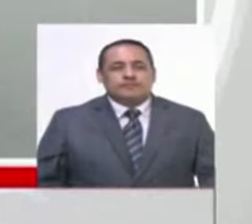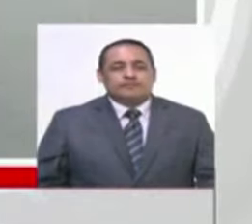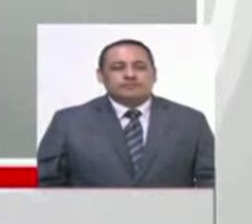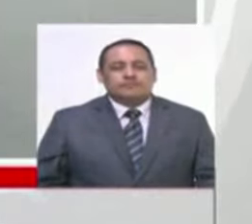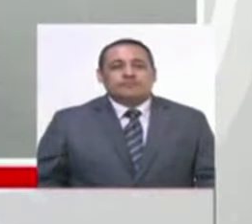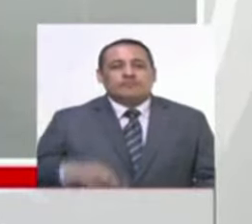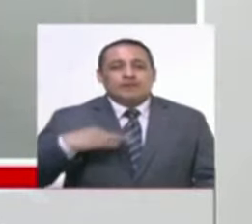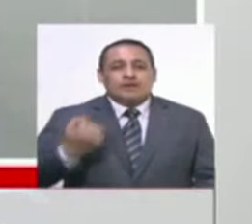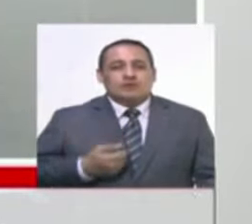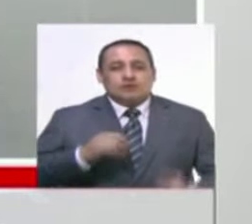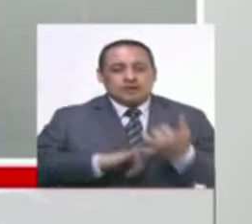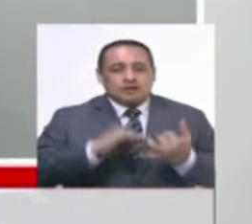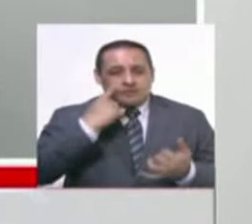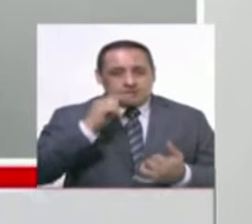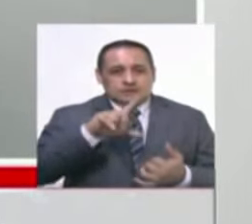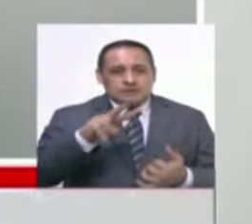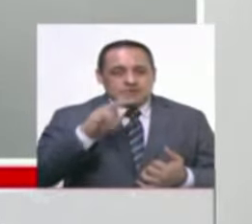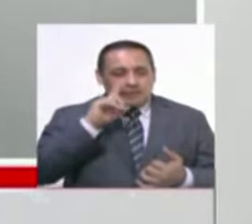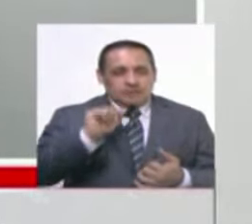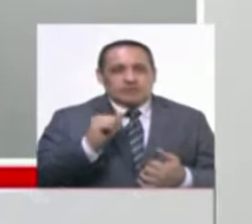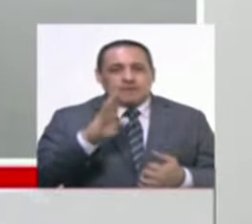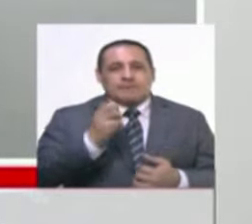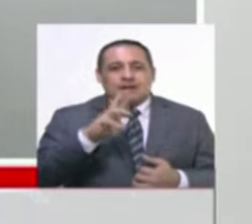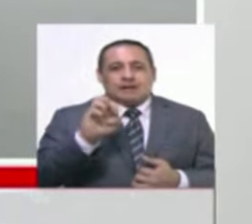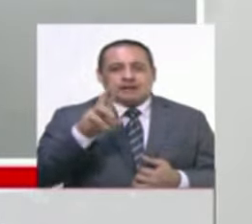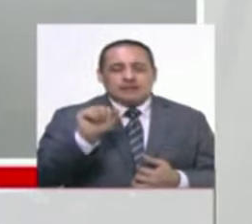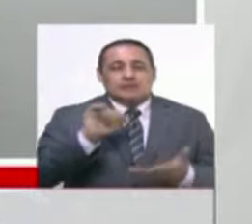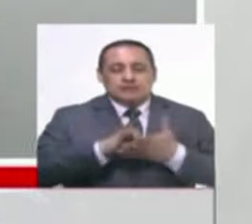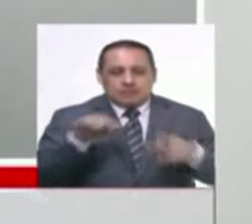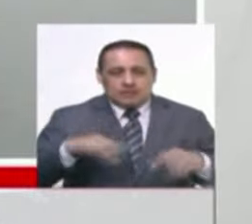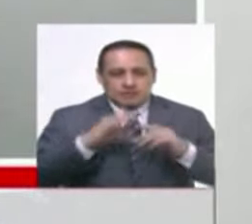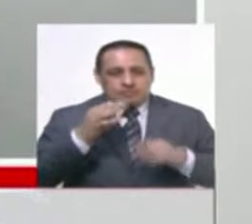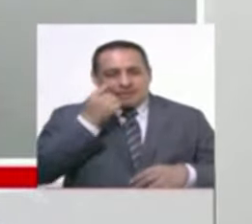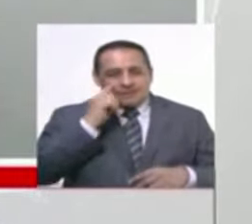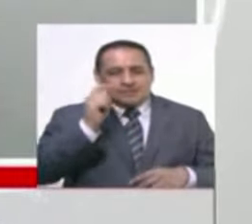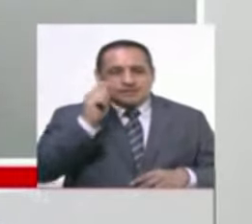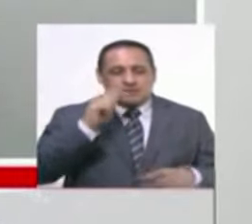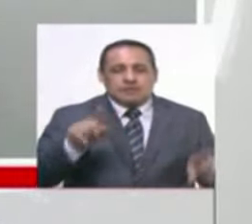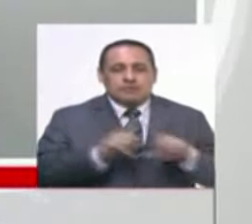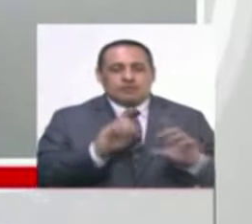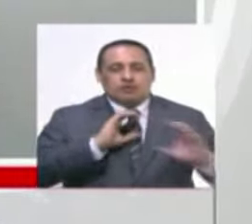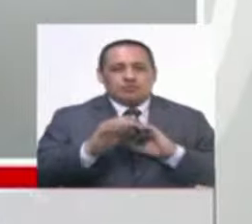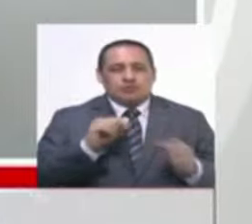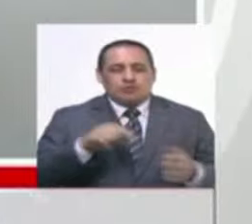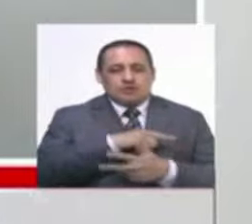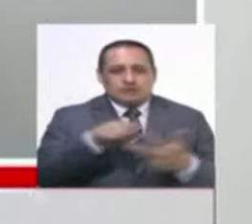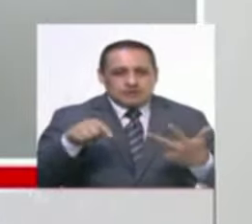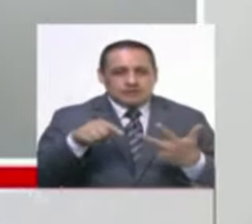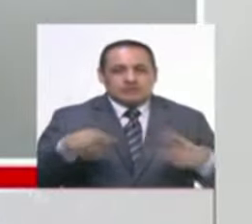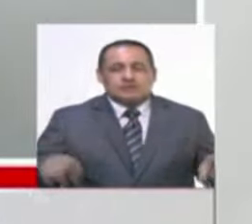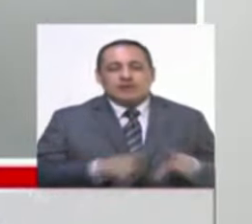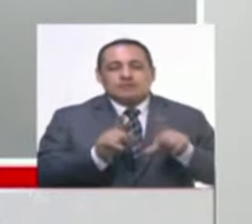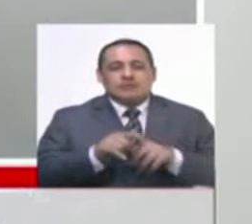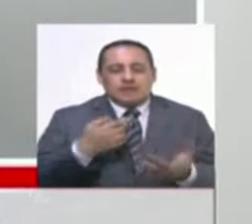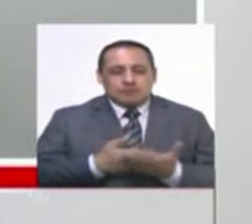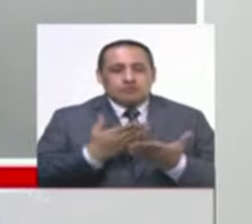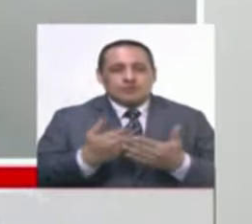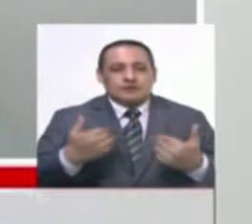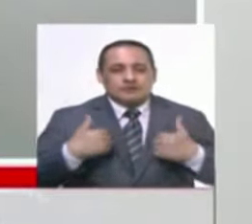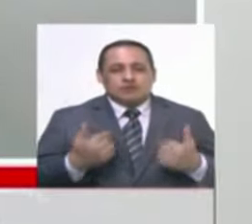La señora Silvia Barrera estuvo presente en esa conversación, porque yo conversé con ella. Y las pruebas las